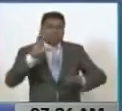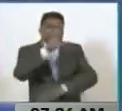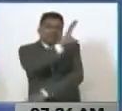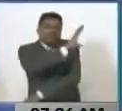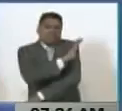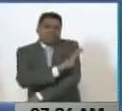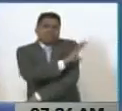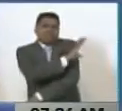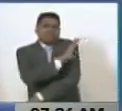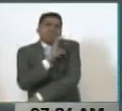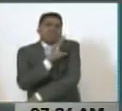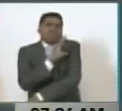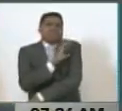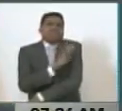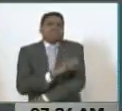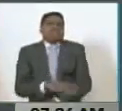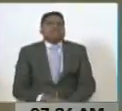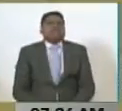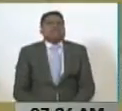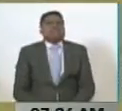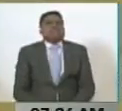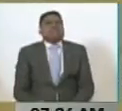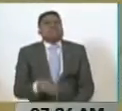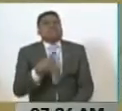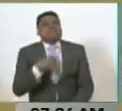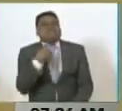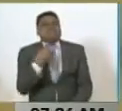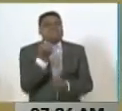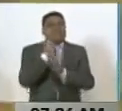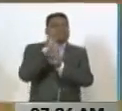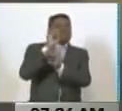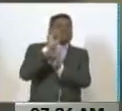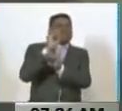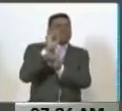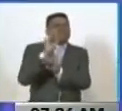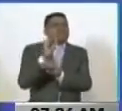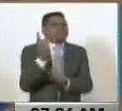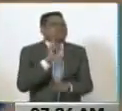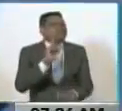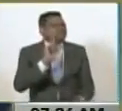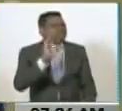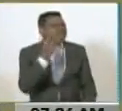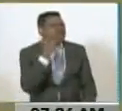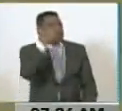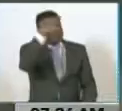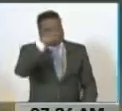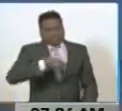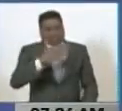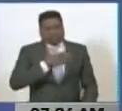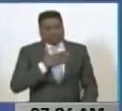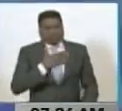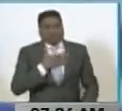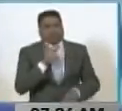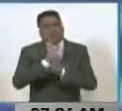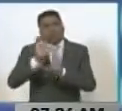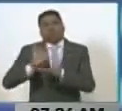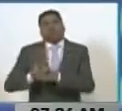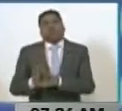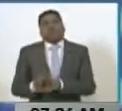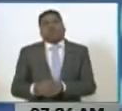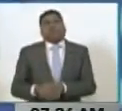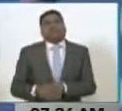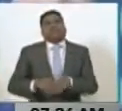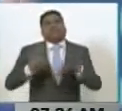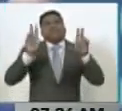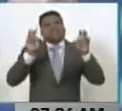porque yo soy muy reiterativa. De hecho, yo me opuse a la lo personal como proteccionista de animales el tema de